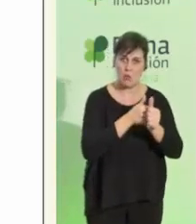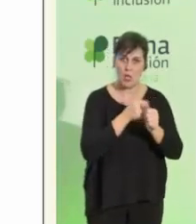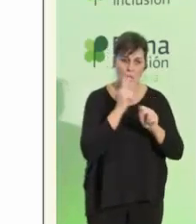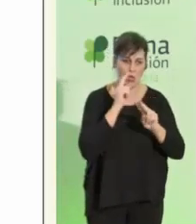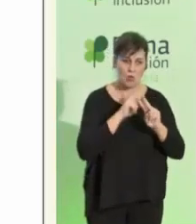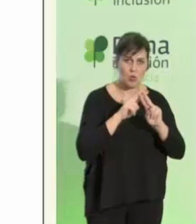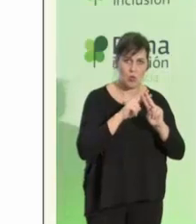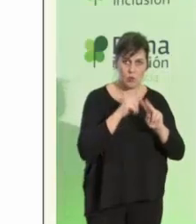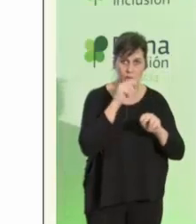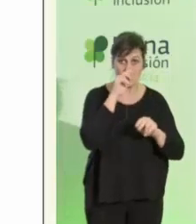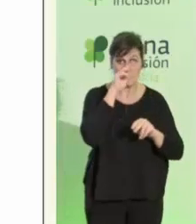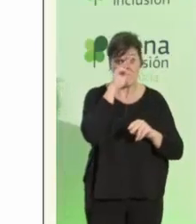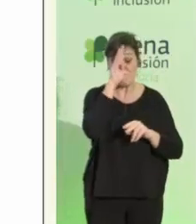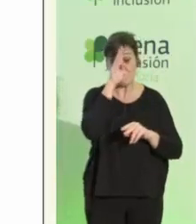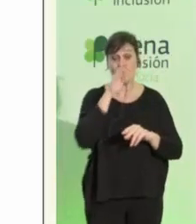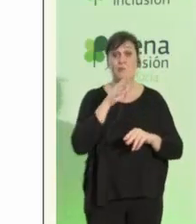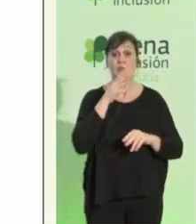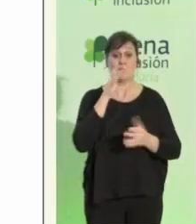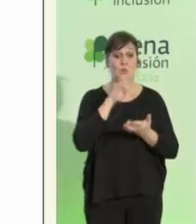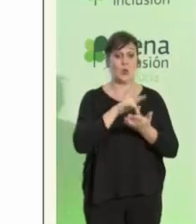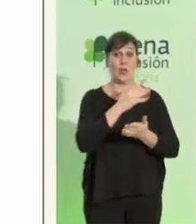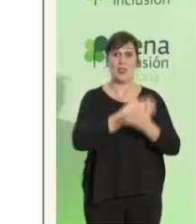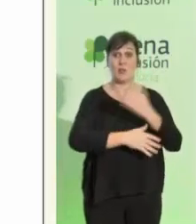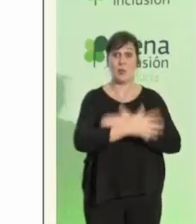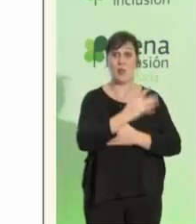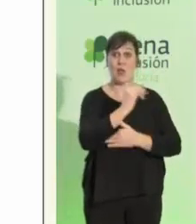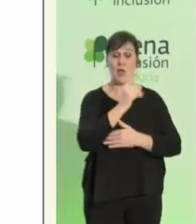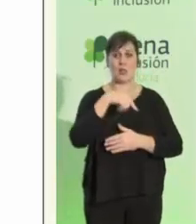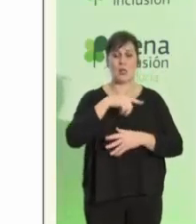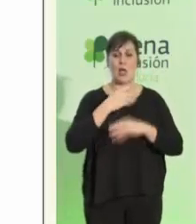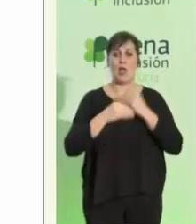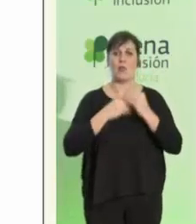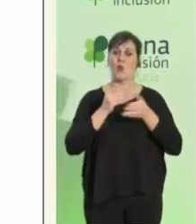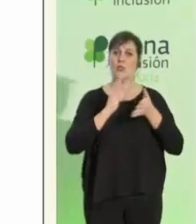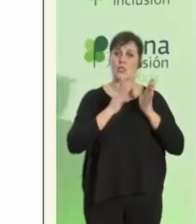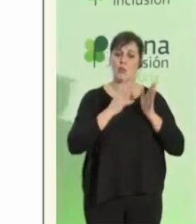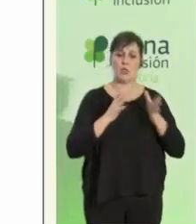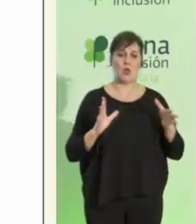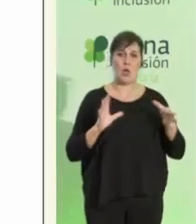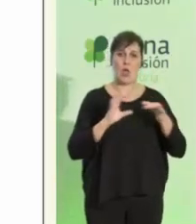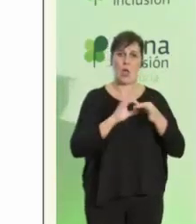alguna discapacidad, y les damos un tratamiento más adecuado.